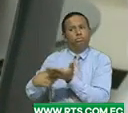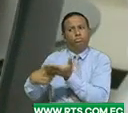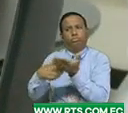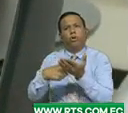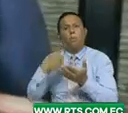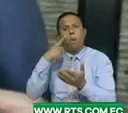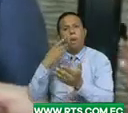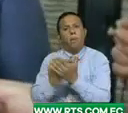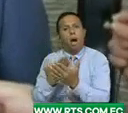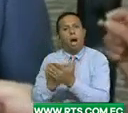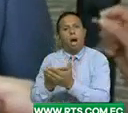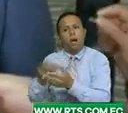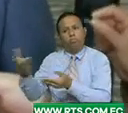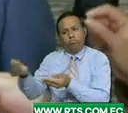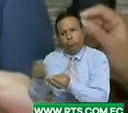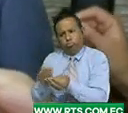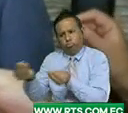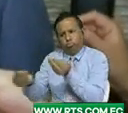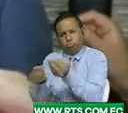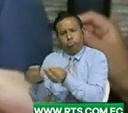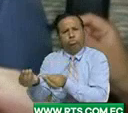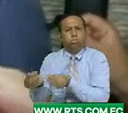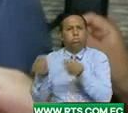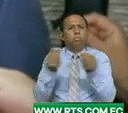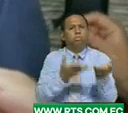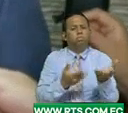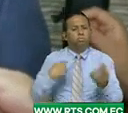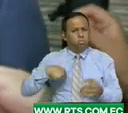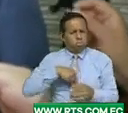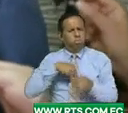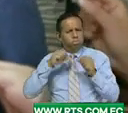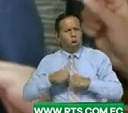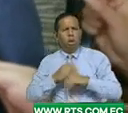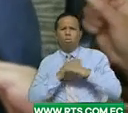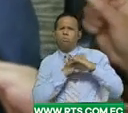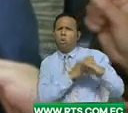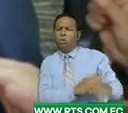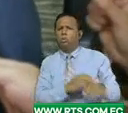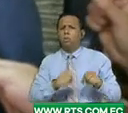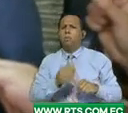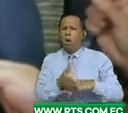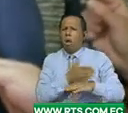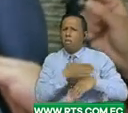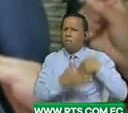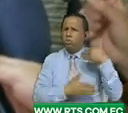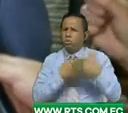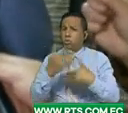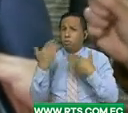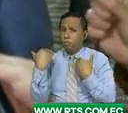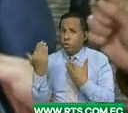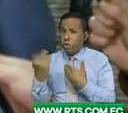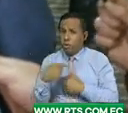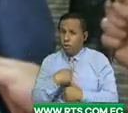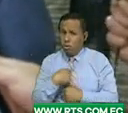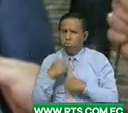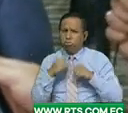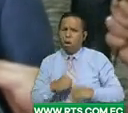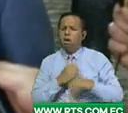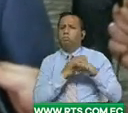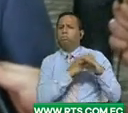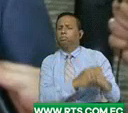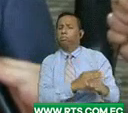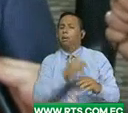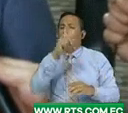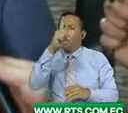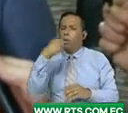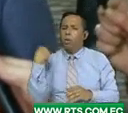descargo. Nosotros estamos listos para poder defendernos dentro del procedimiento político. Lo que quiero dejar claro es que estamos a puertas